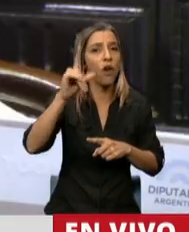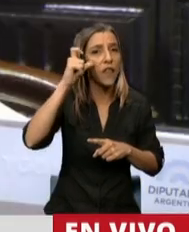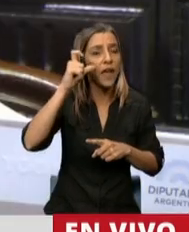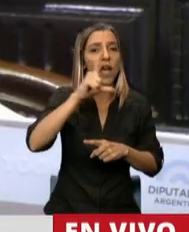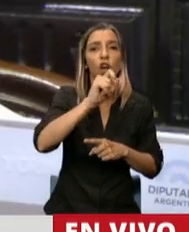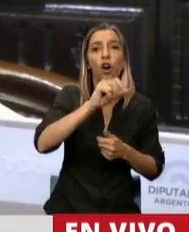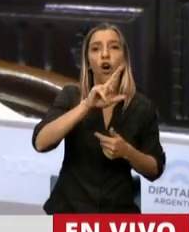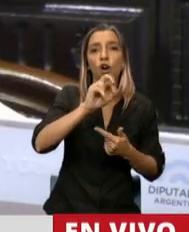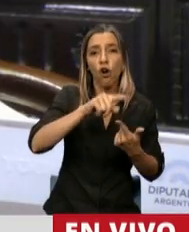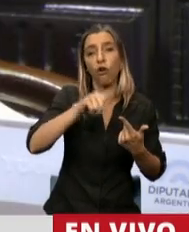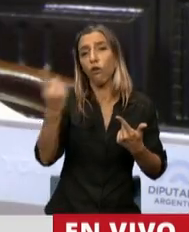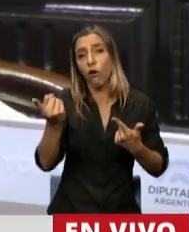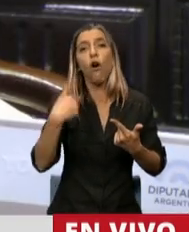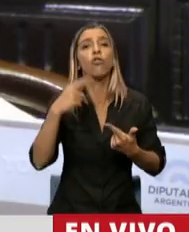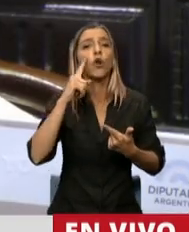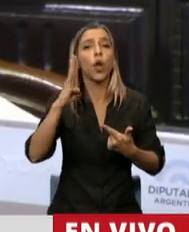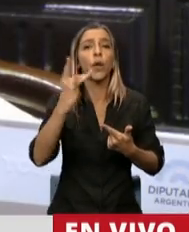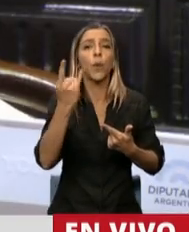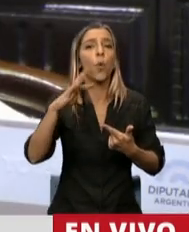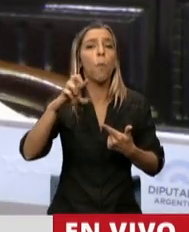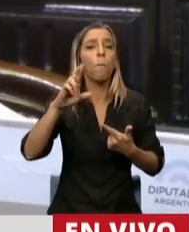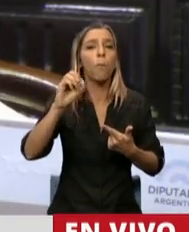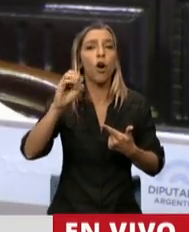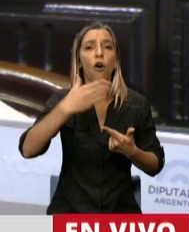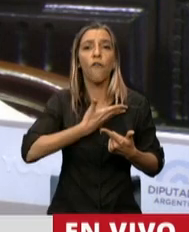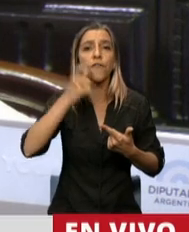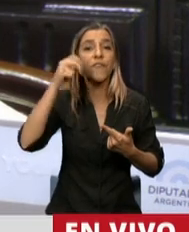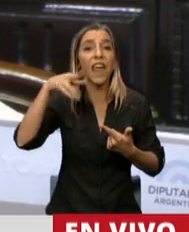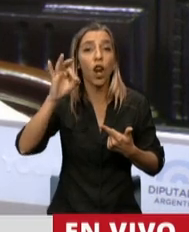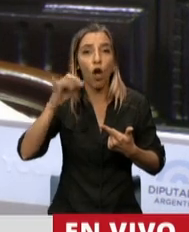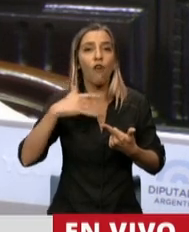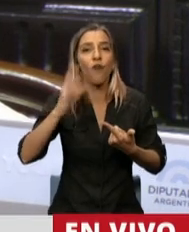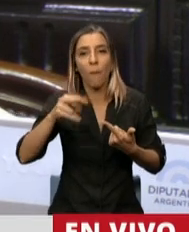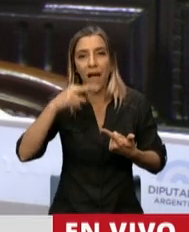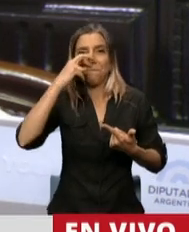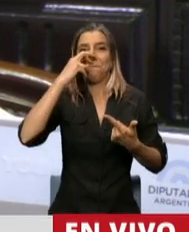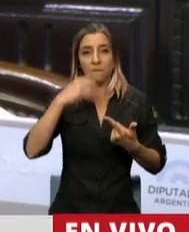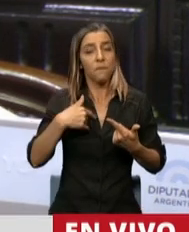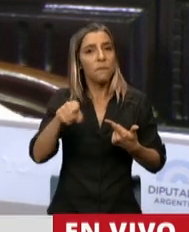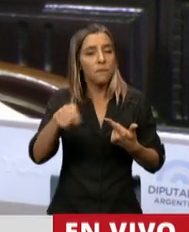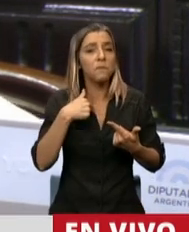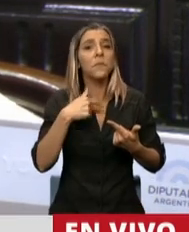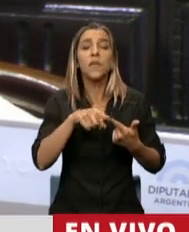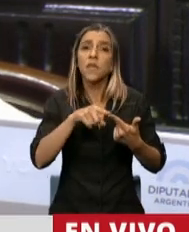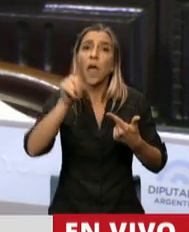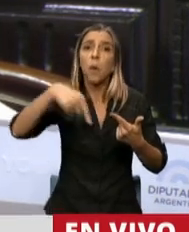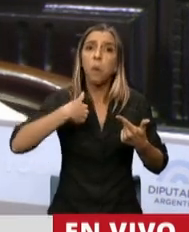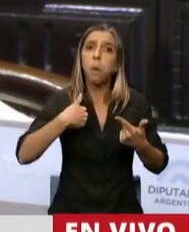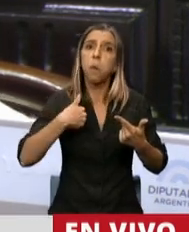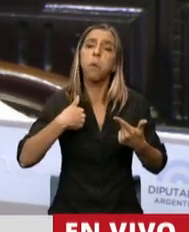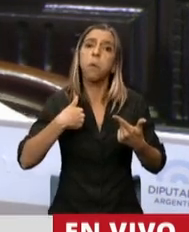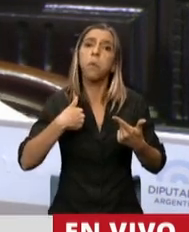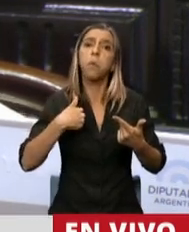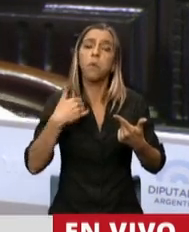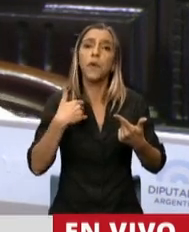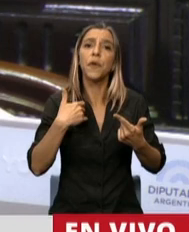ibuprofeno inhalable y que con eso minimizan las consecuencias de un virus que es tremendo, que tiene un alto